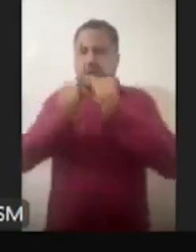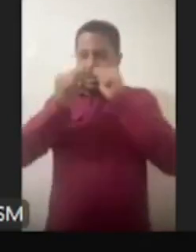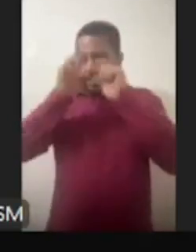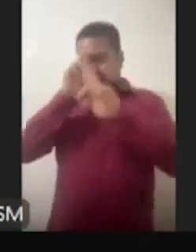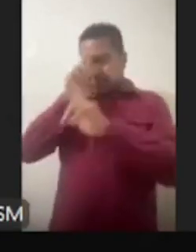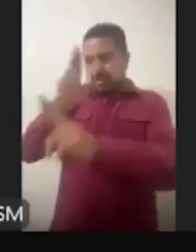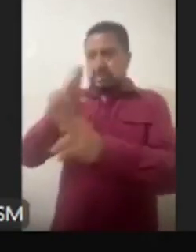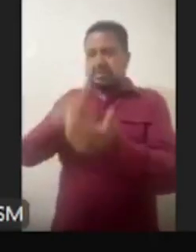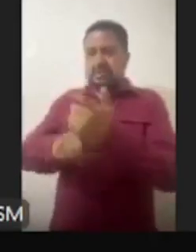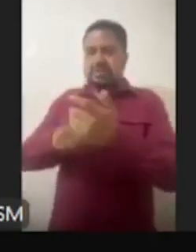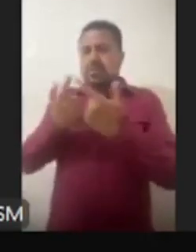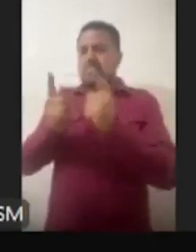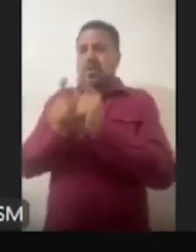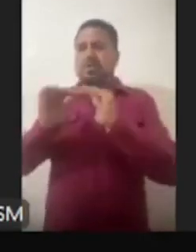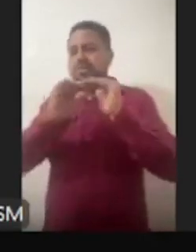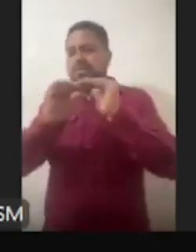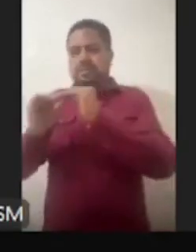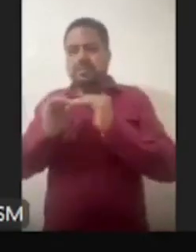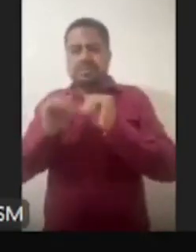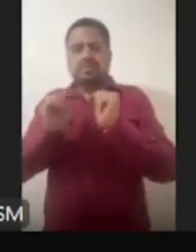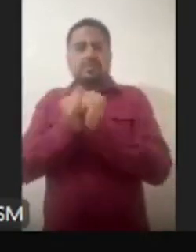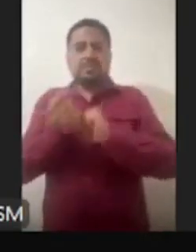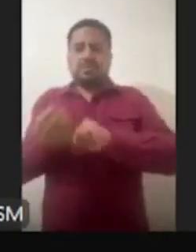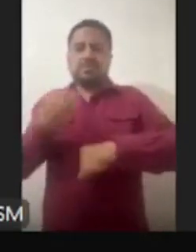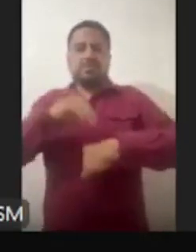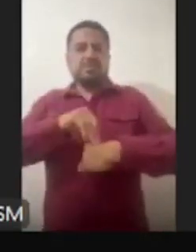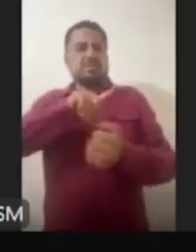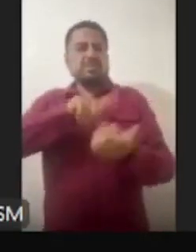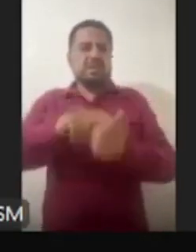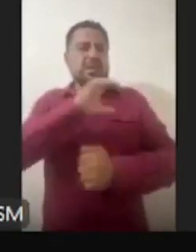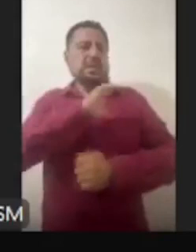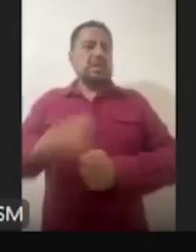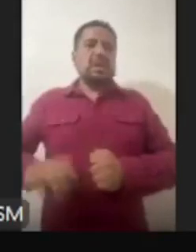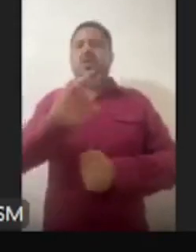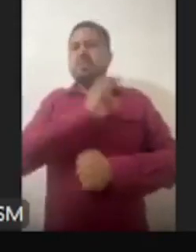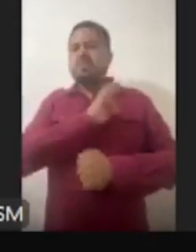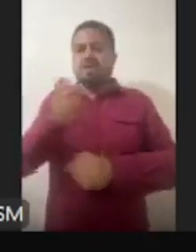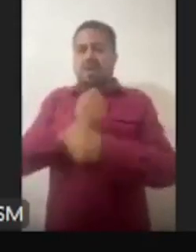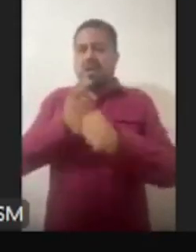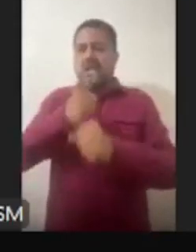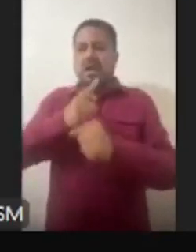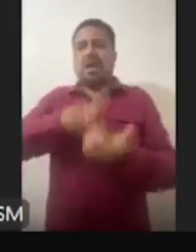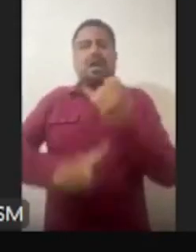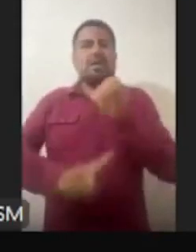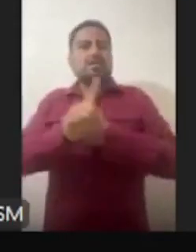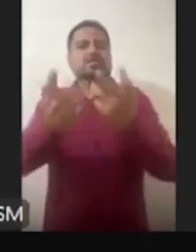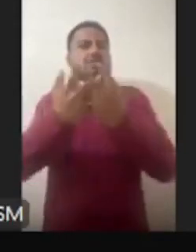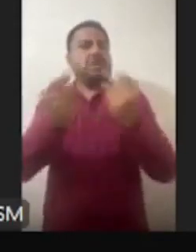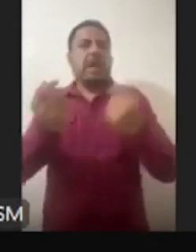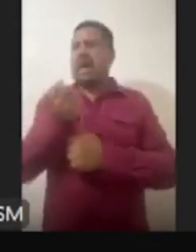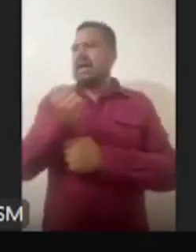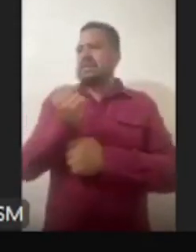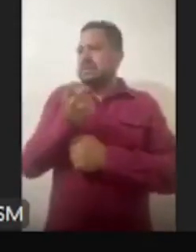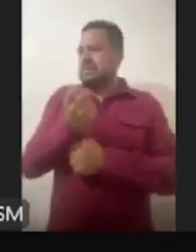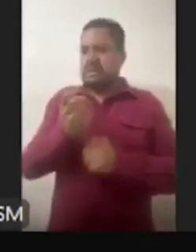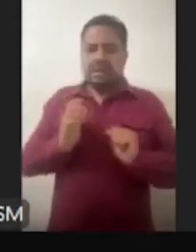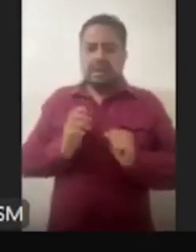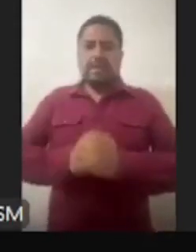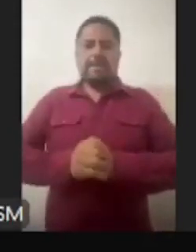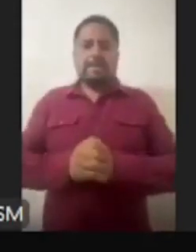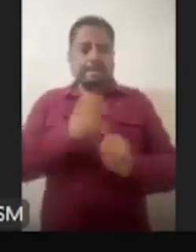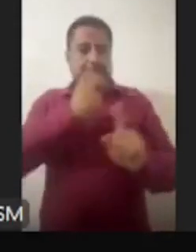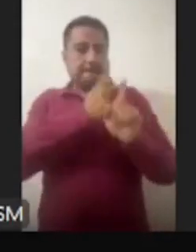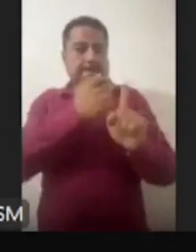de incumplimiento, otorga a los partidos postulantes la posibilidad de remediar esa situación, como fue el caso. En ese sentido, ante la